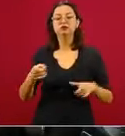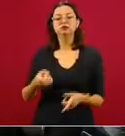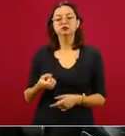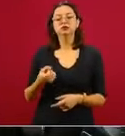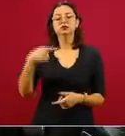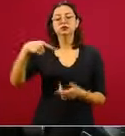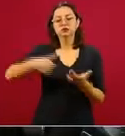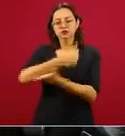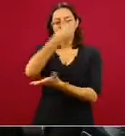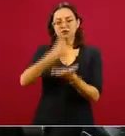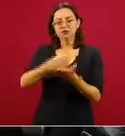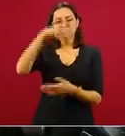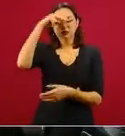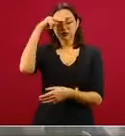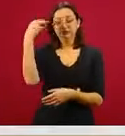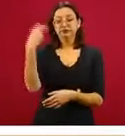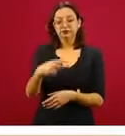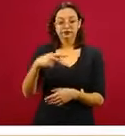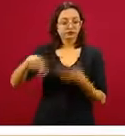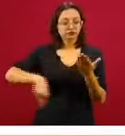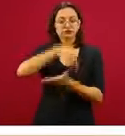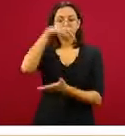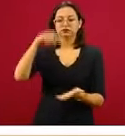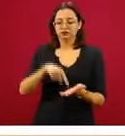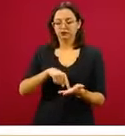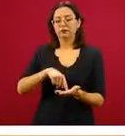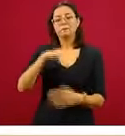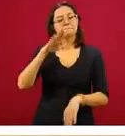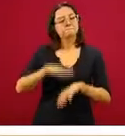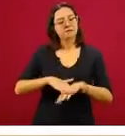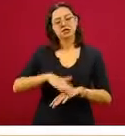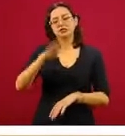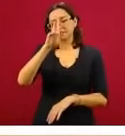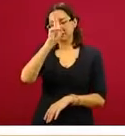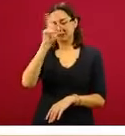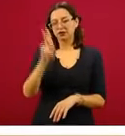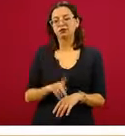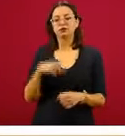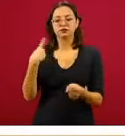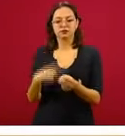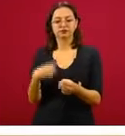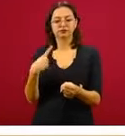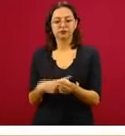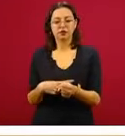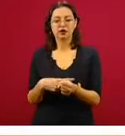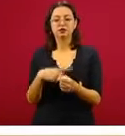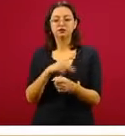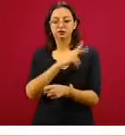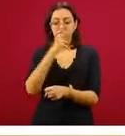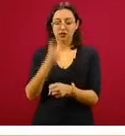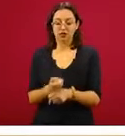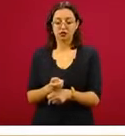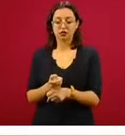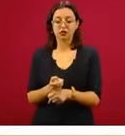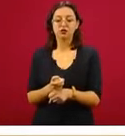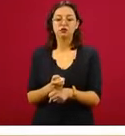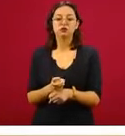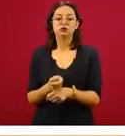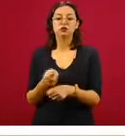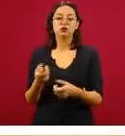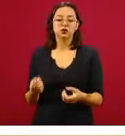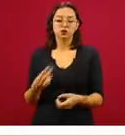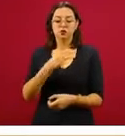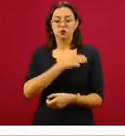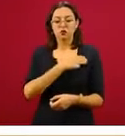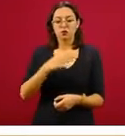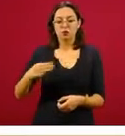vemos que la Ciudad de México es la zona donde ha habido mayor cantidad de casos, conjuntamente con los municipios